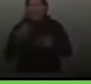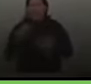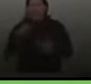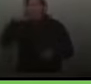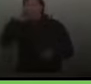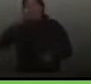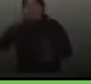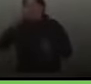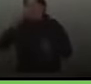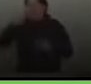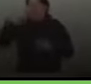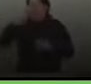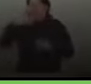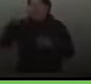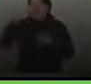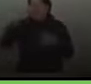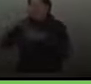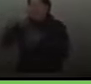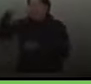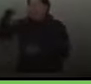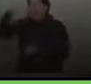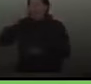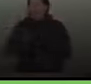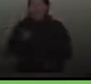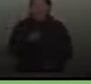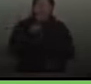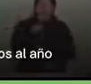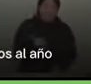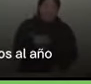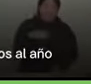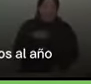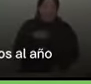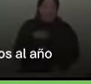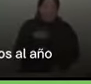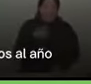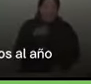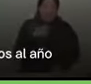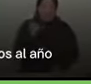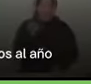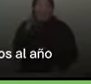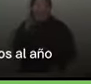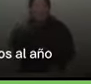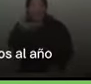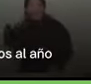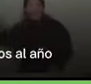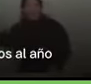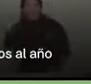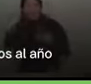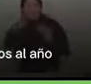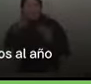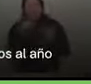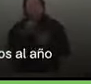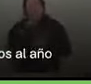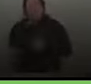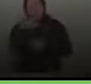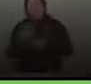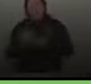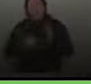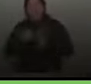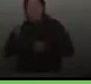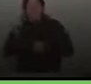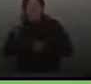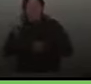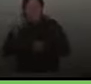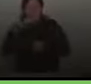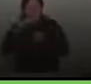Ángel, mete algo de los toros. No, Santi, eso ya lo tiene copado el PP, más de 90.000 euros al año